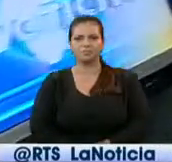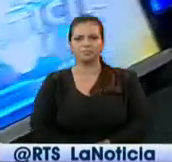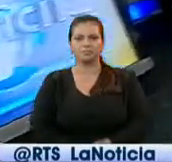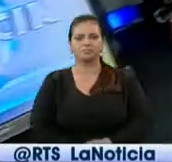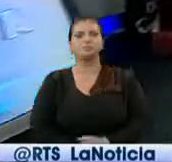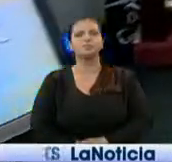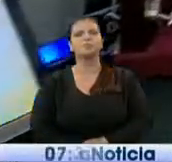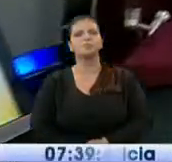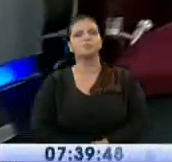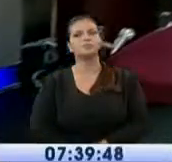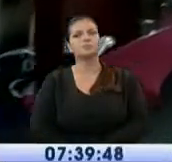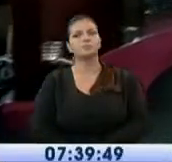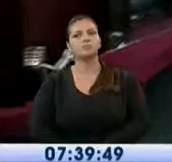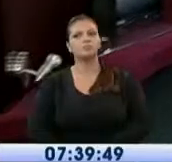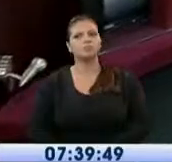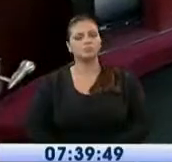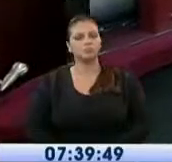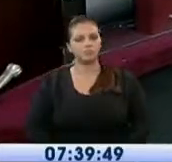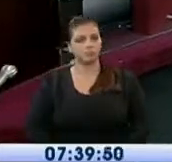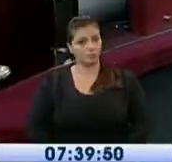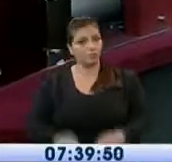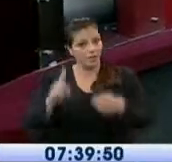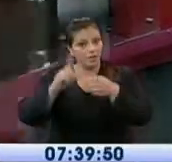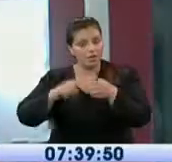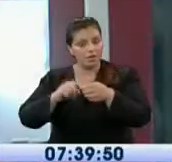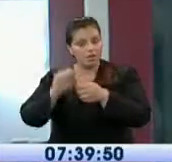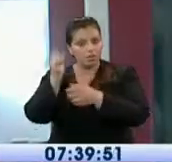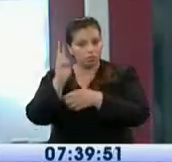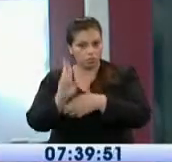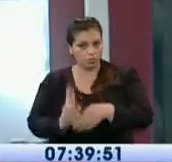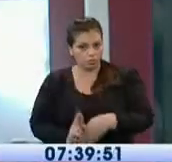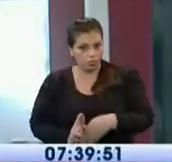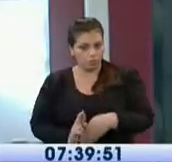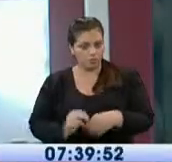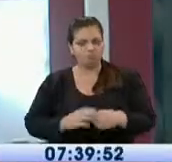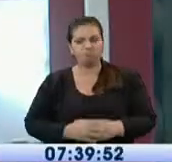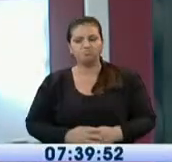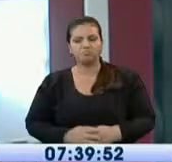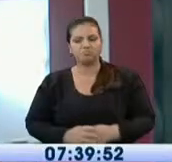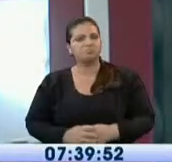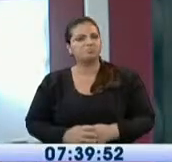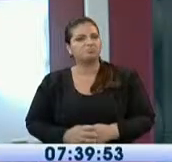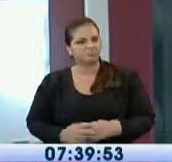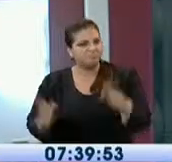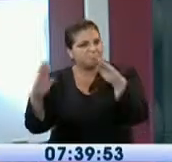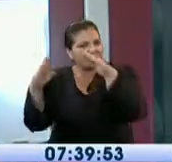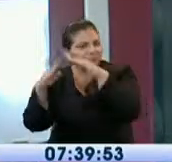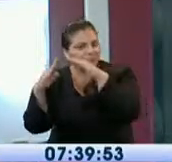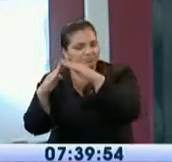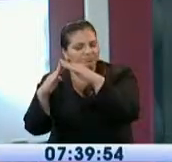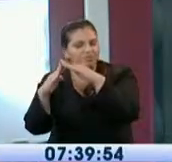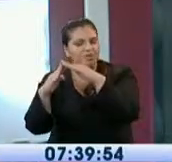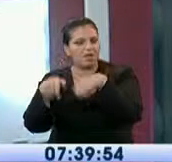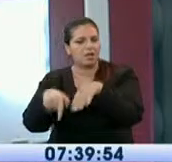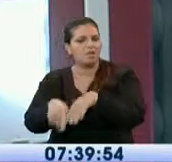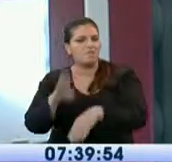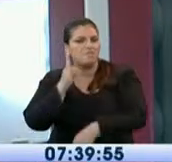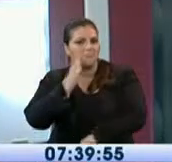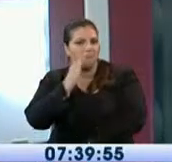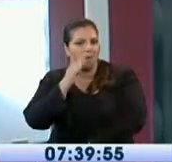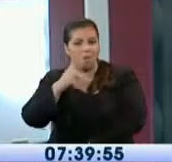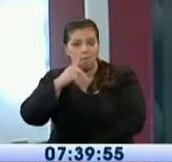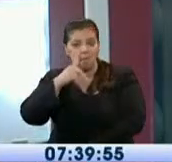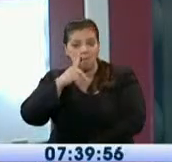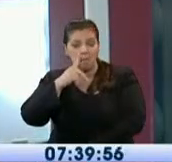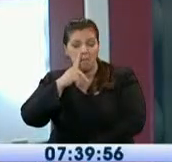Bien, y nos trasladamos ahora hasta el sur de Quito, donde agentes de la DINAPEN rescataron a 3 niñas en supuesta situación de riesgo.